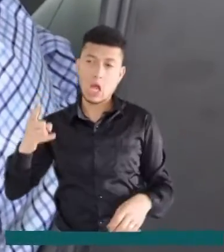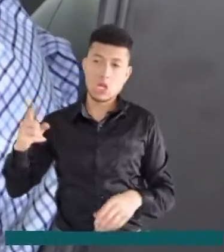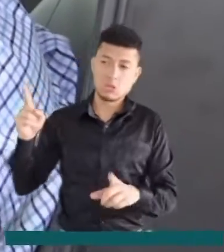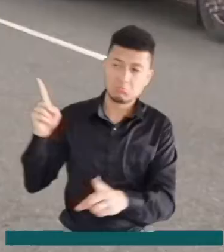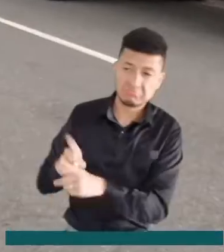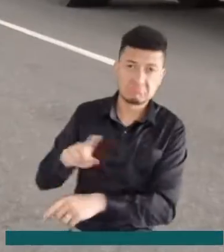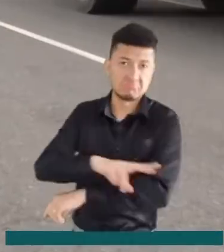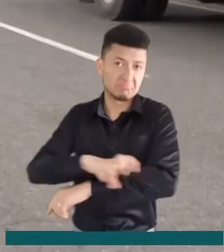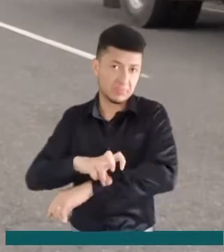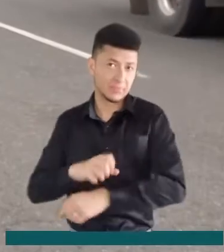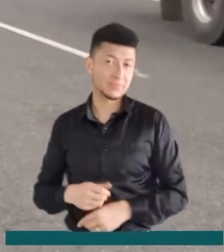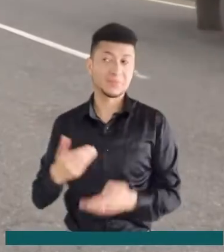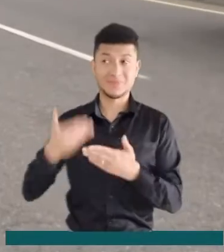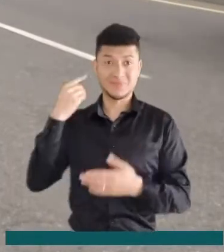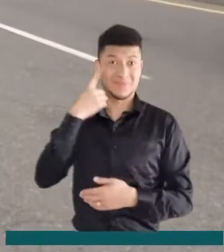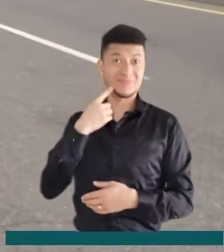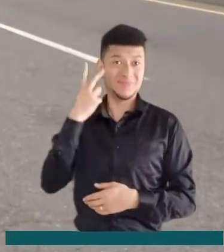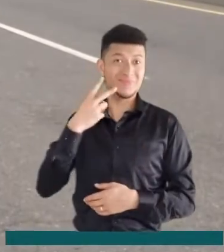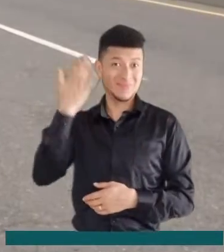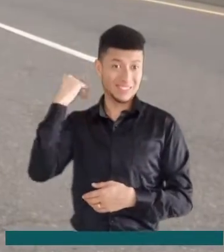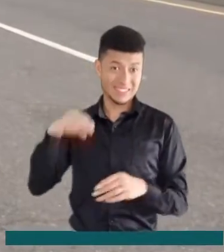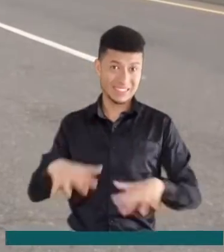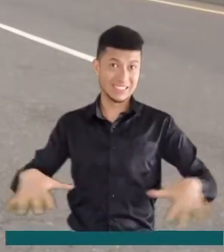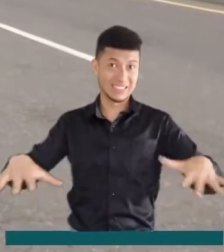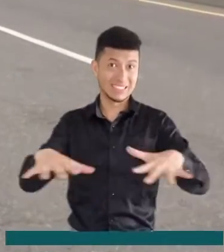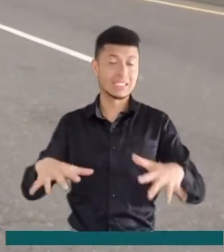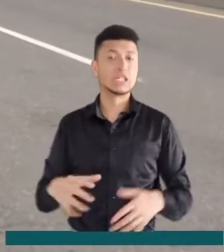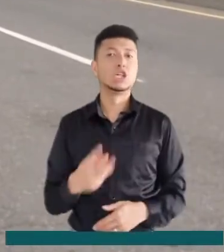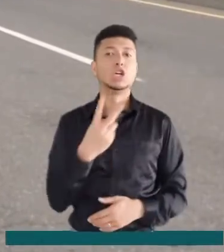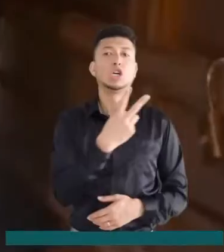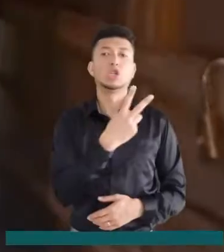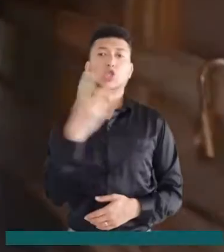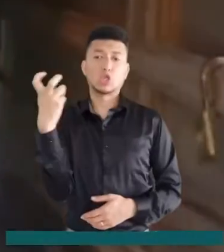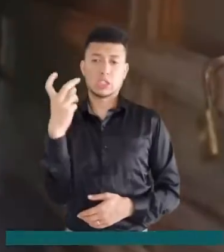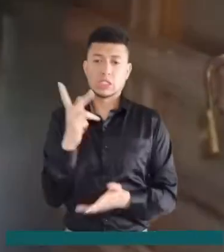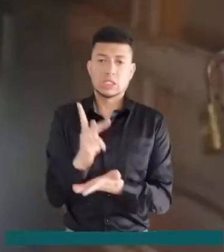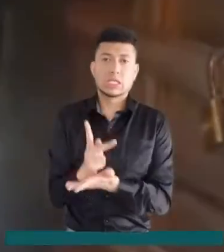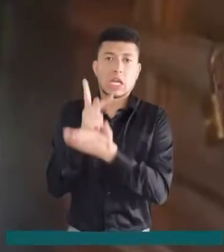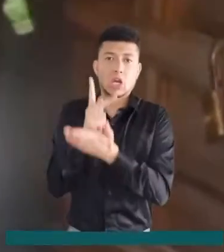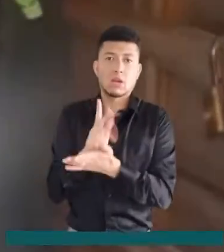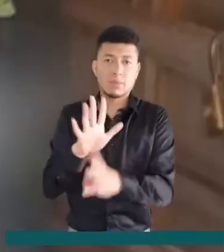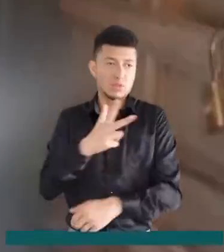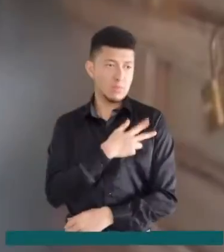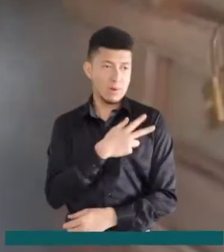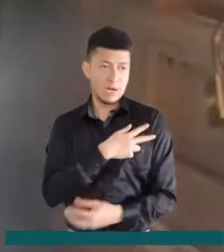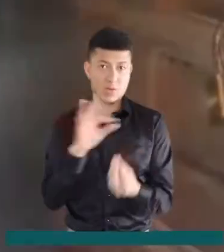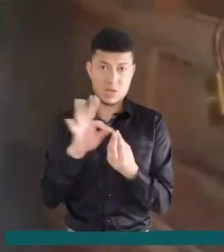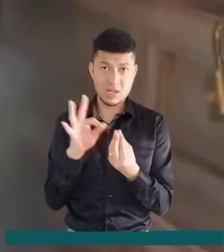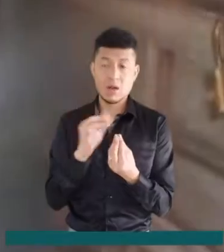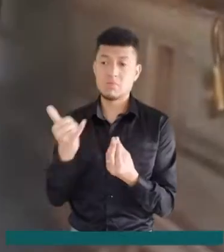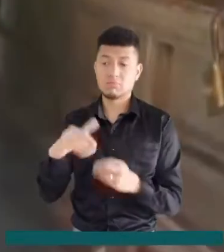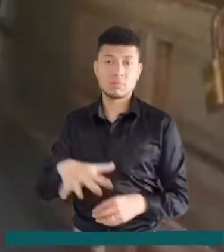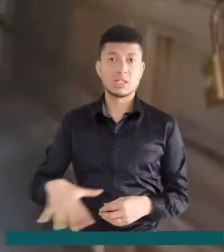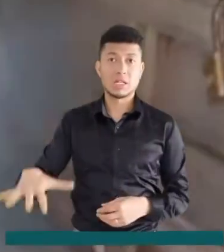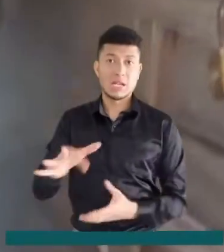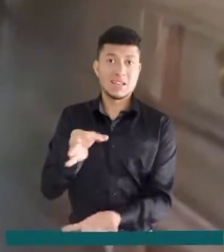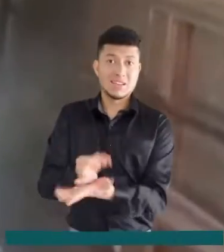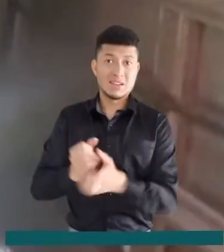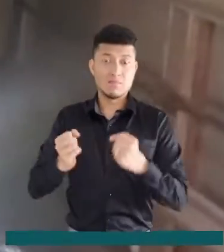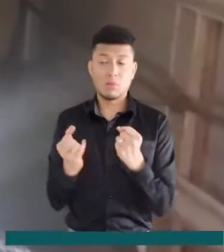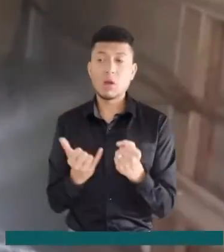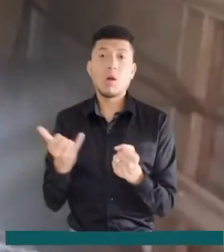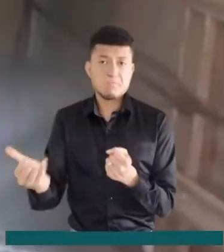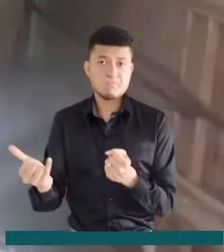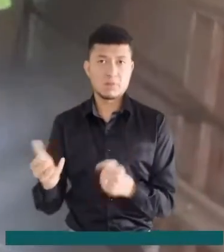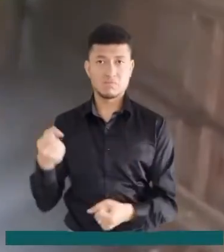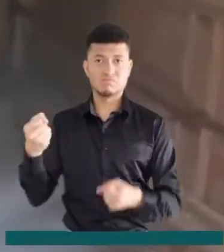a robar. Días atrás, por el mismo sector, se incautaron 200 kilogramos de marihuana que también tenían como destino a la capital